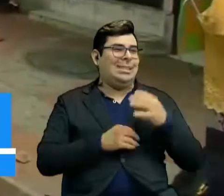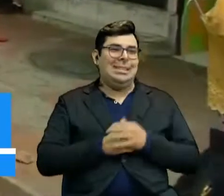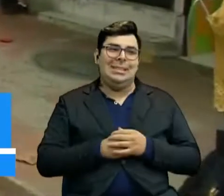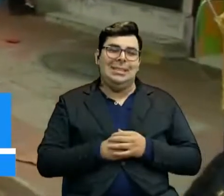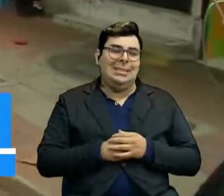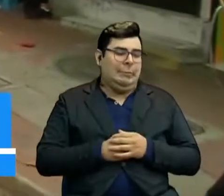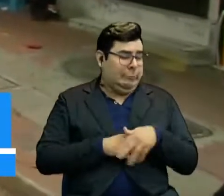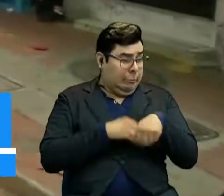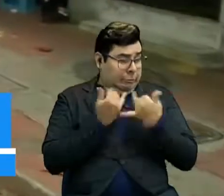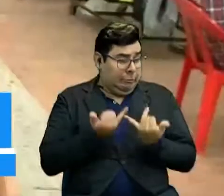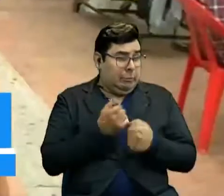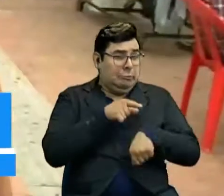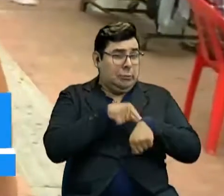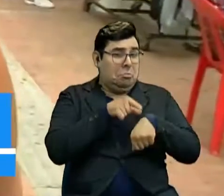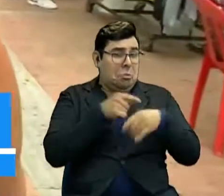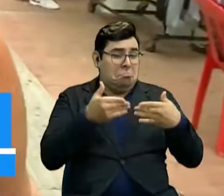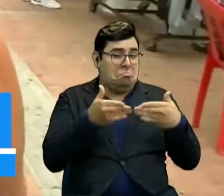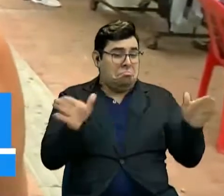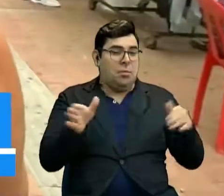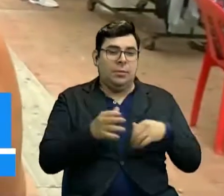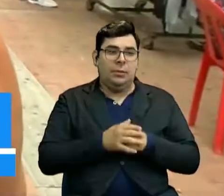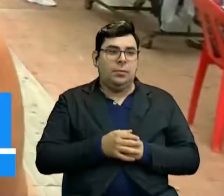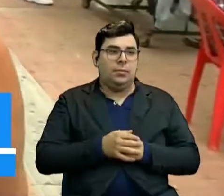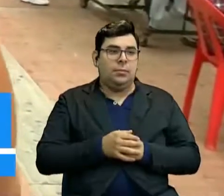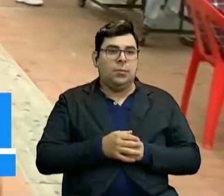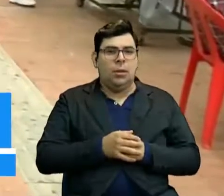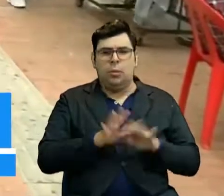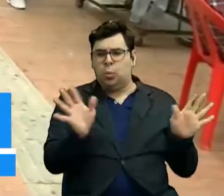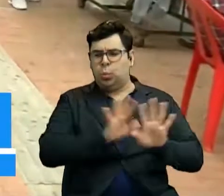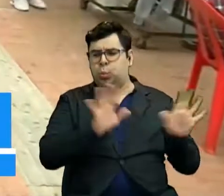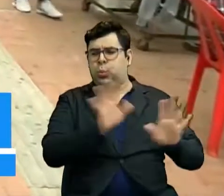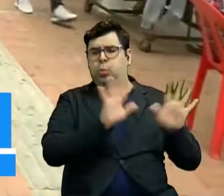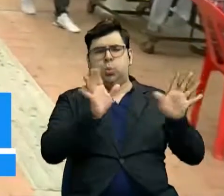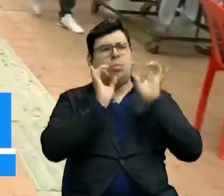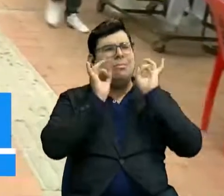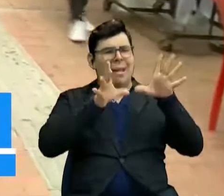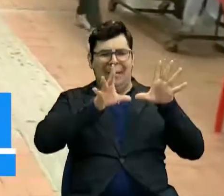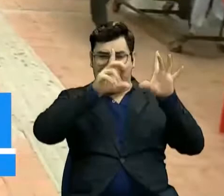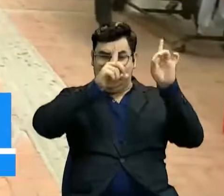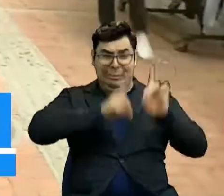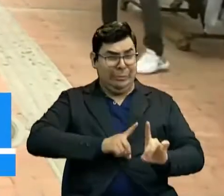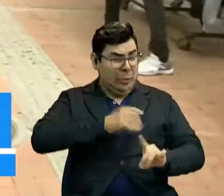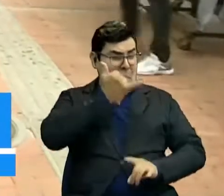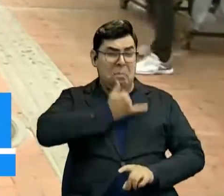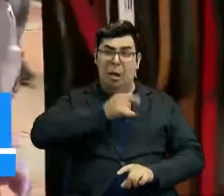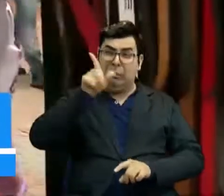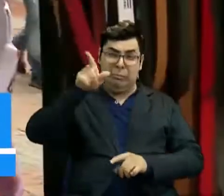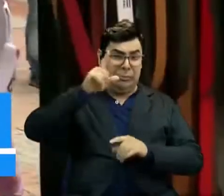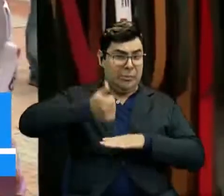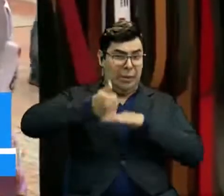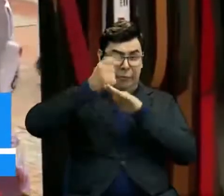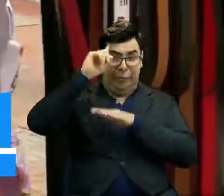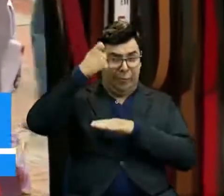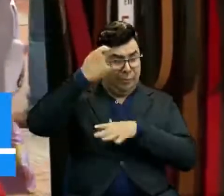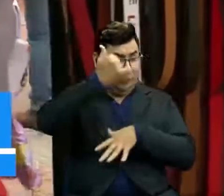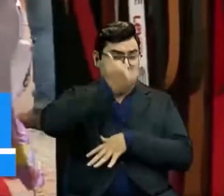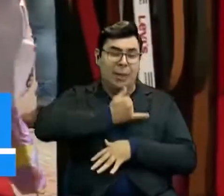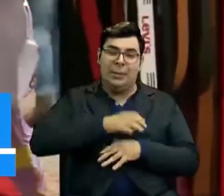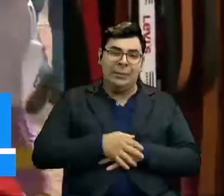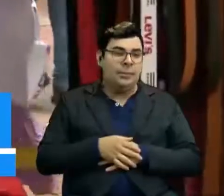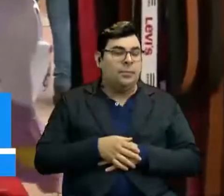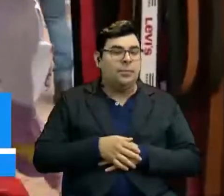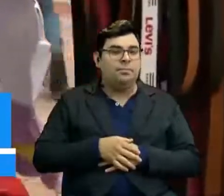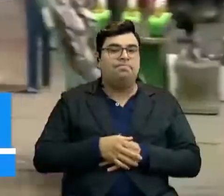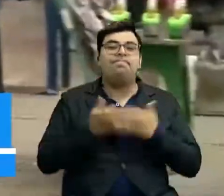que sea como el momento me parece pésimo pésimo es la peor decisión que podría tomar el gobernador a partir del primero de septiembre